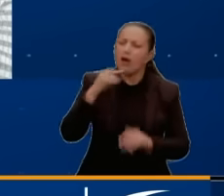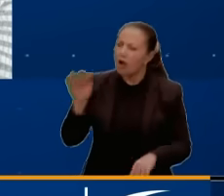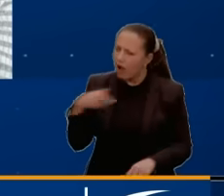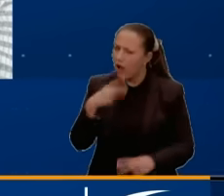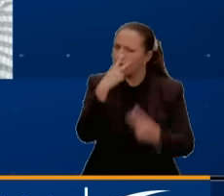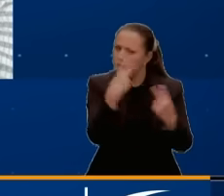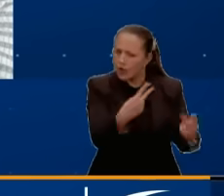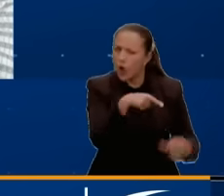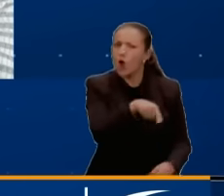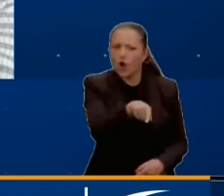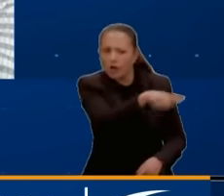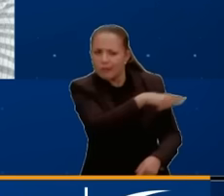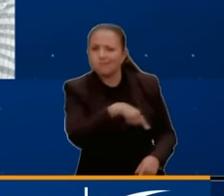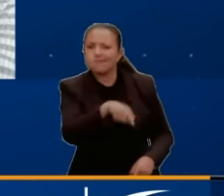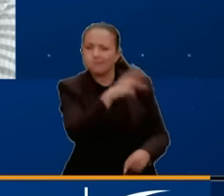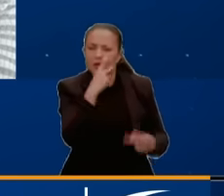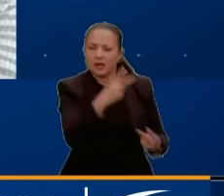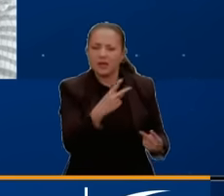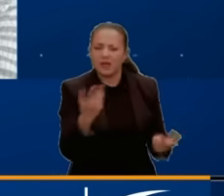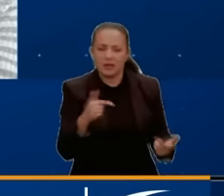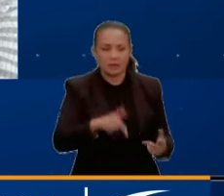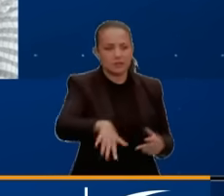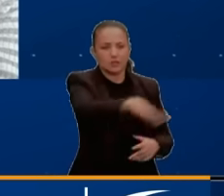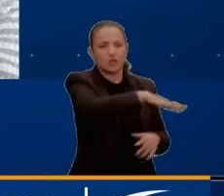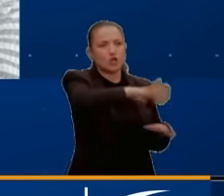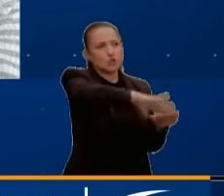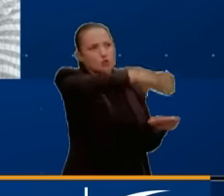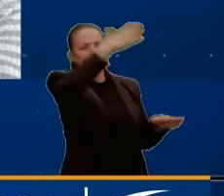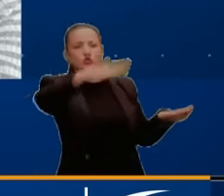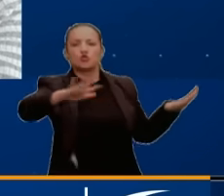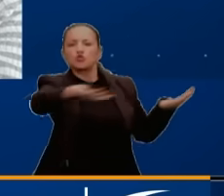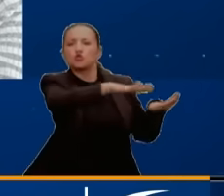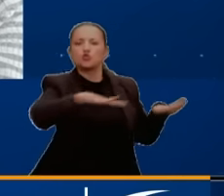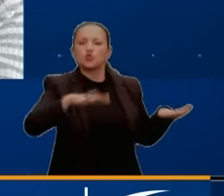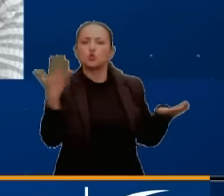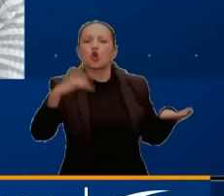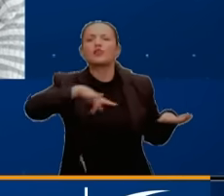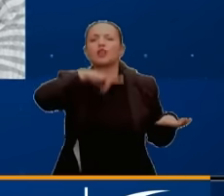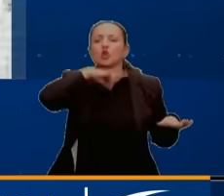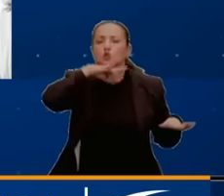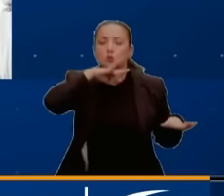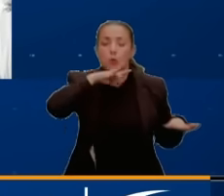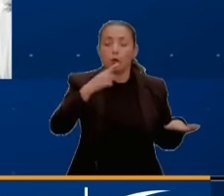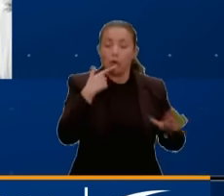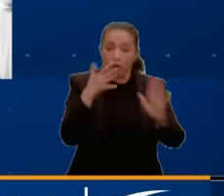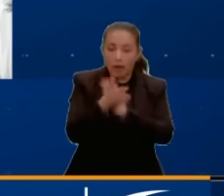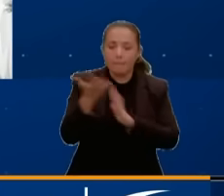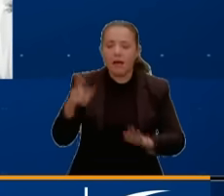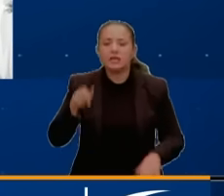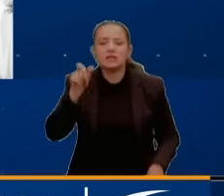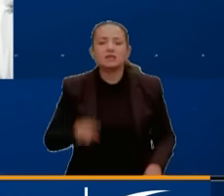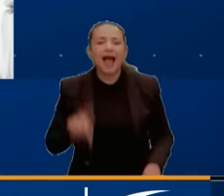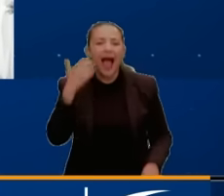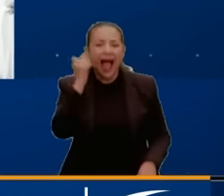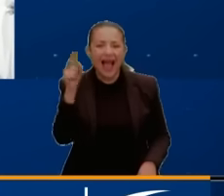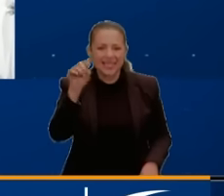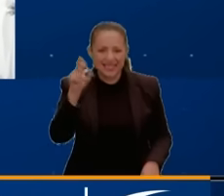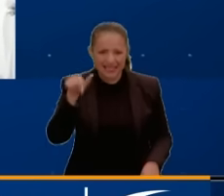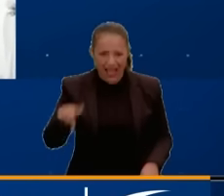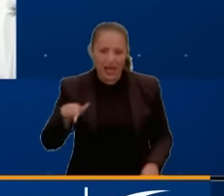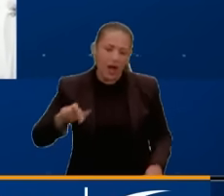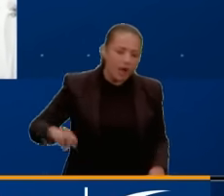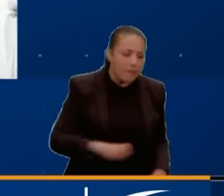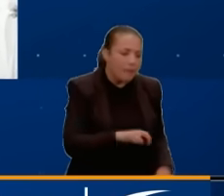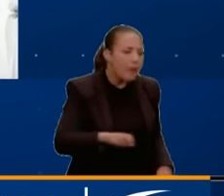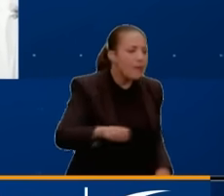por este sector. Esto es zona alta de Yumbo. Según la comunidad, Sara habría caminado por este sendero y llegaría